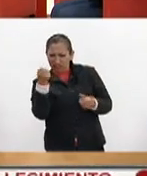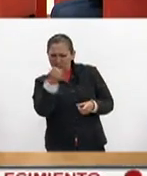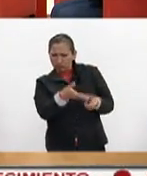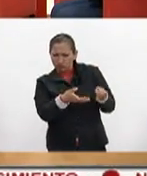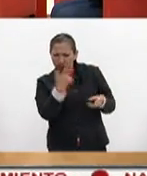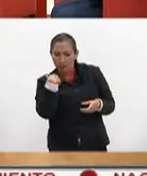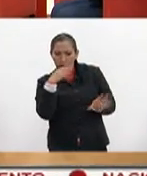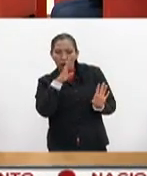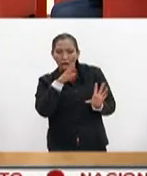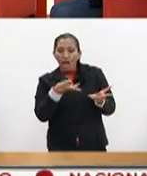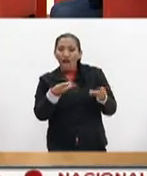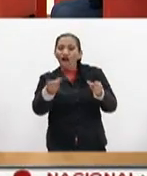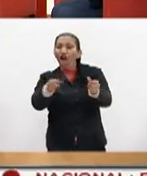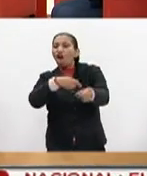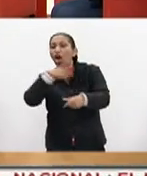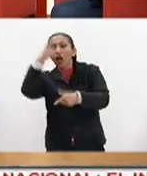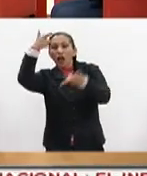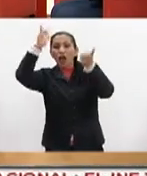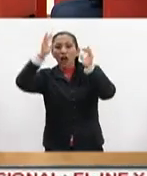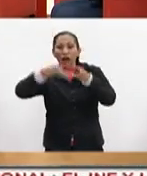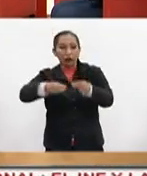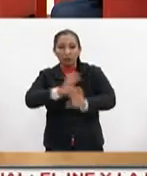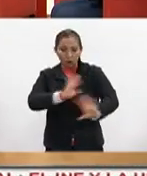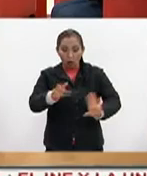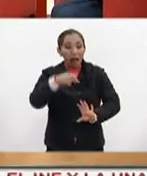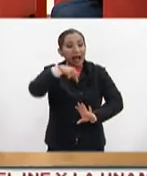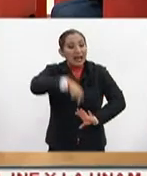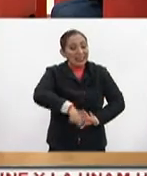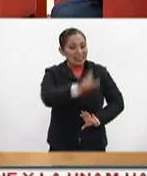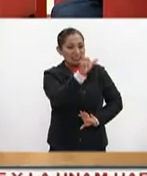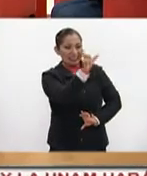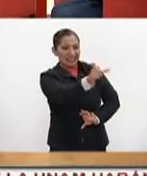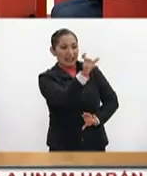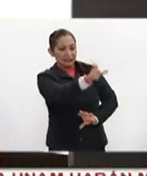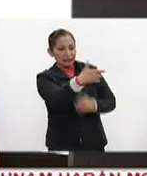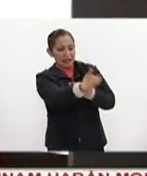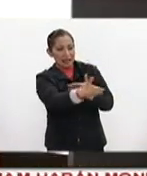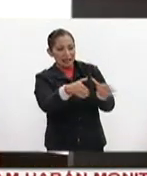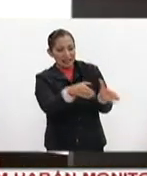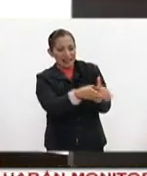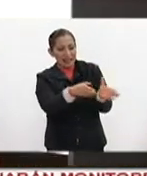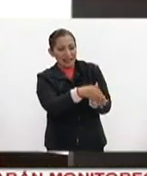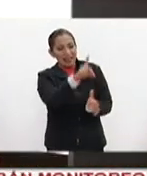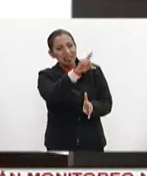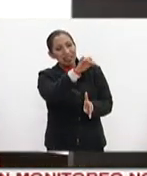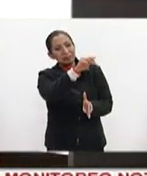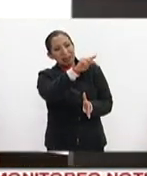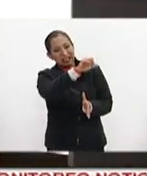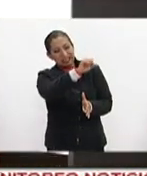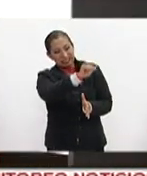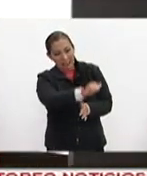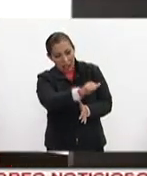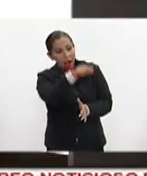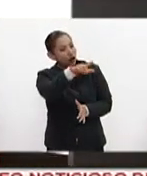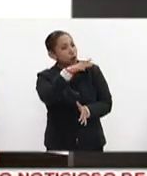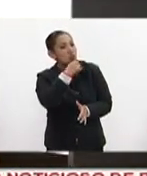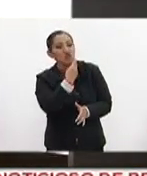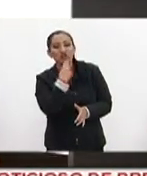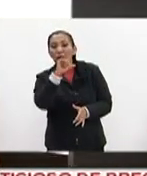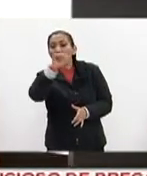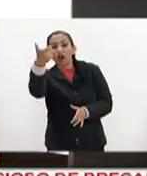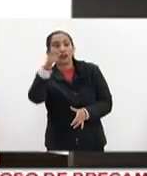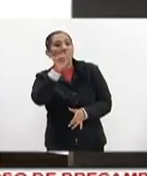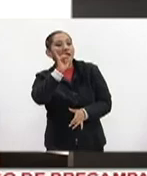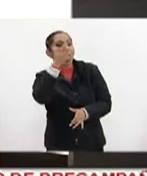forma muy fácil malgastar el dinero, ¿no? Claro. Aquí se están entregando unas tarjetas de despensa, tarjetas prepagadas, en las que no pueden ocuparlas ni